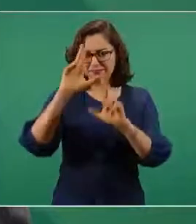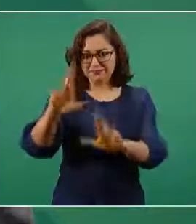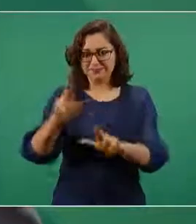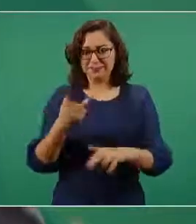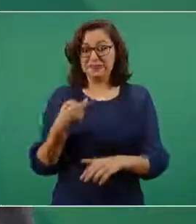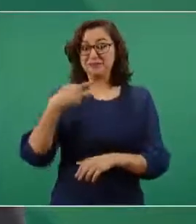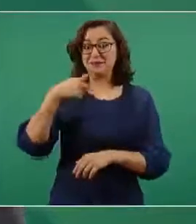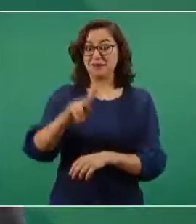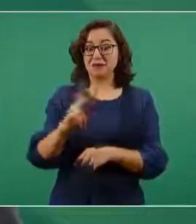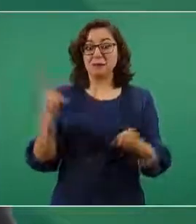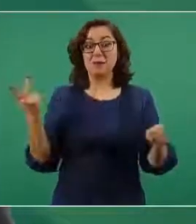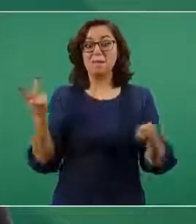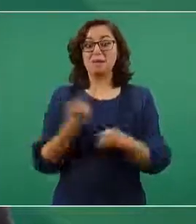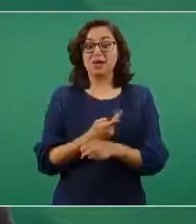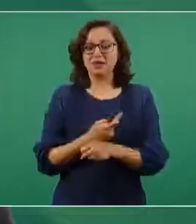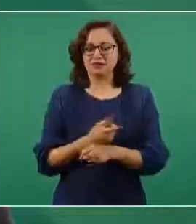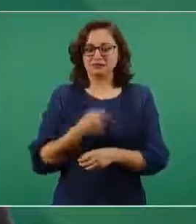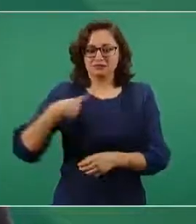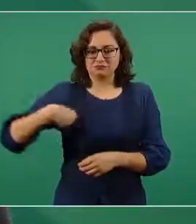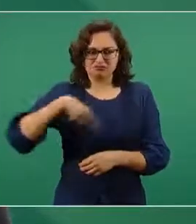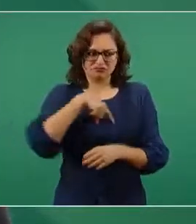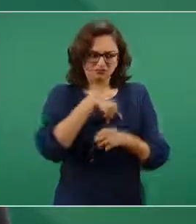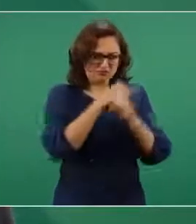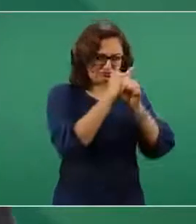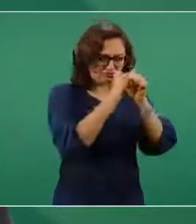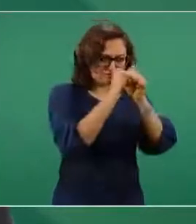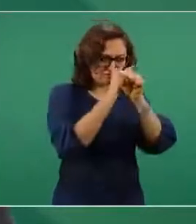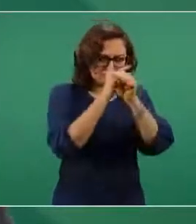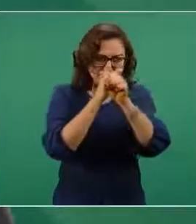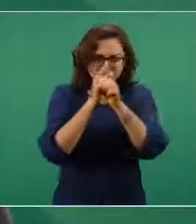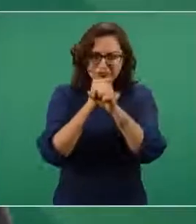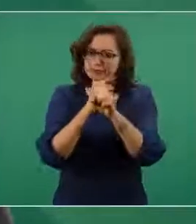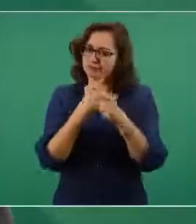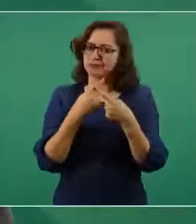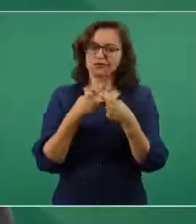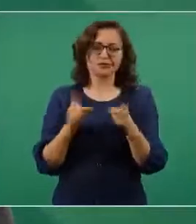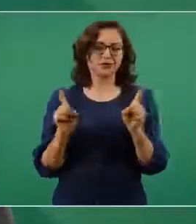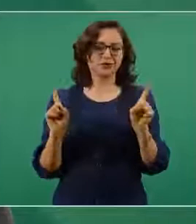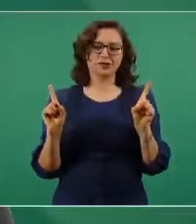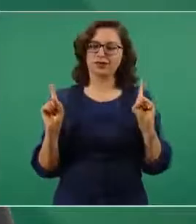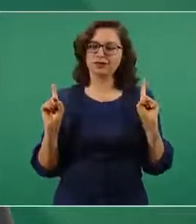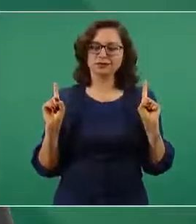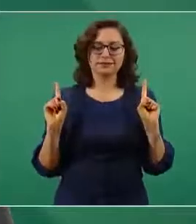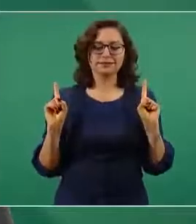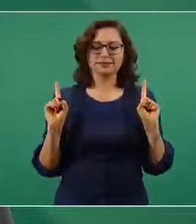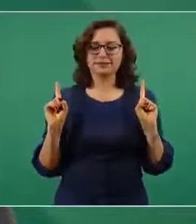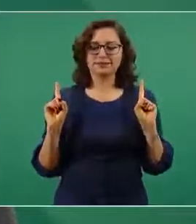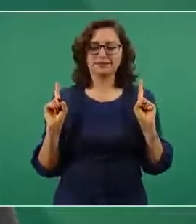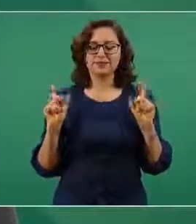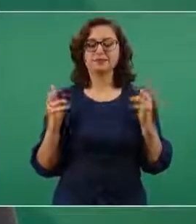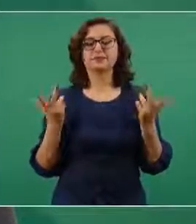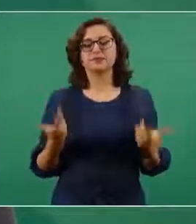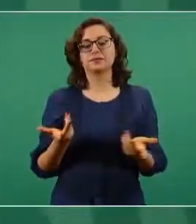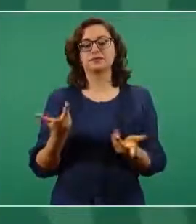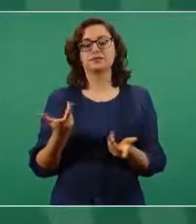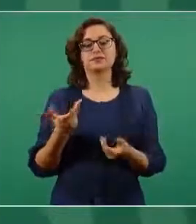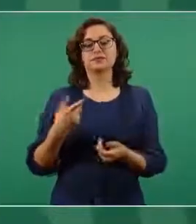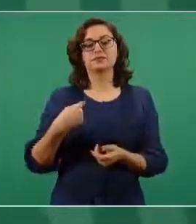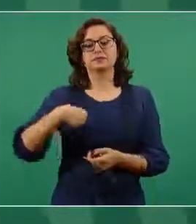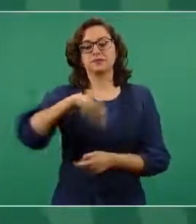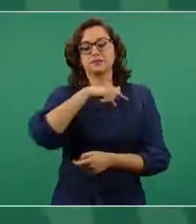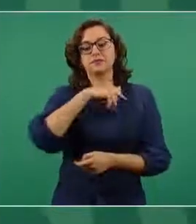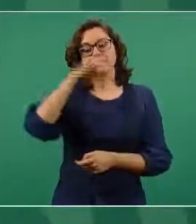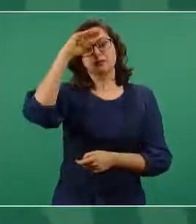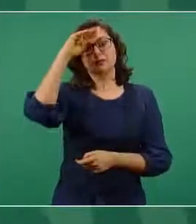una concepción que no es la misma. Nosotros pensamos que